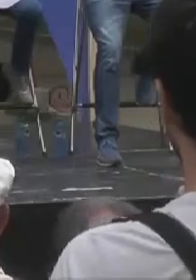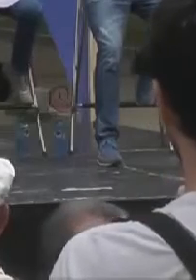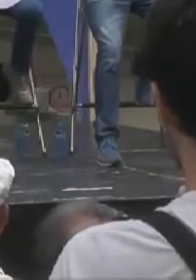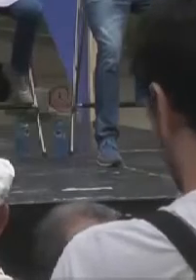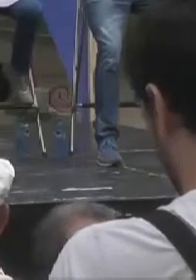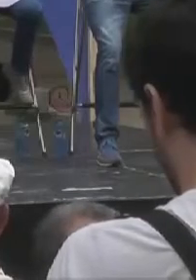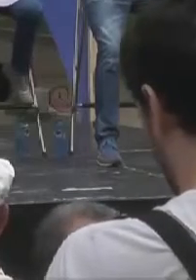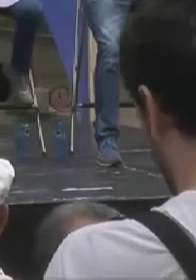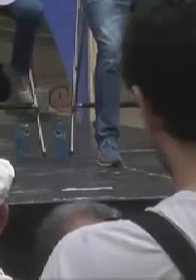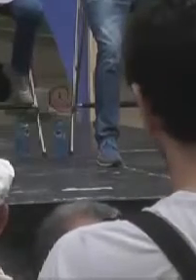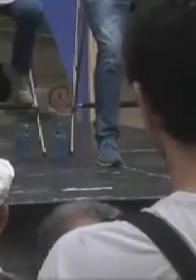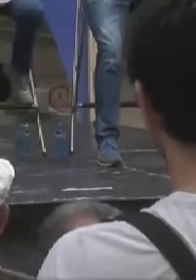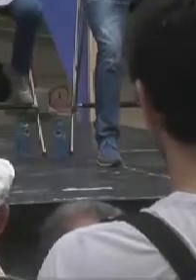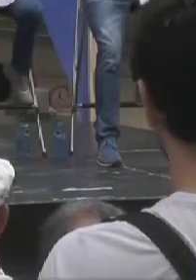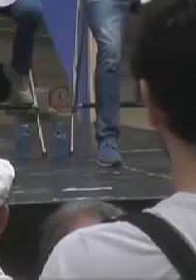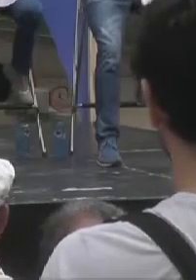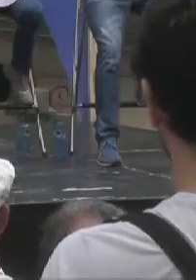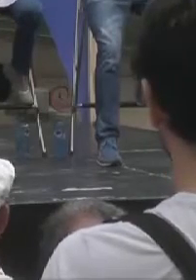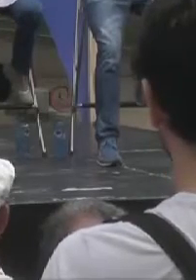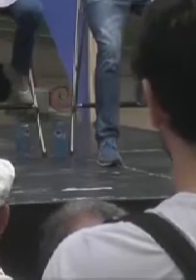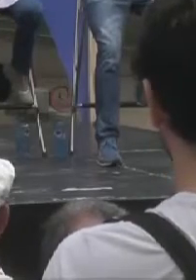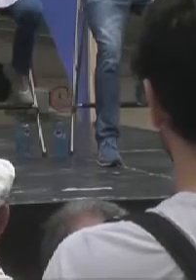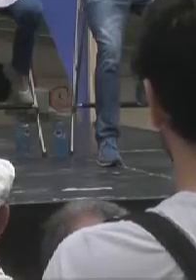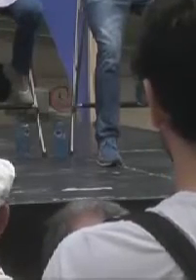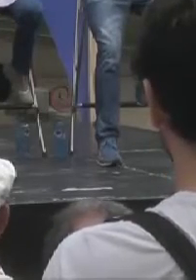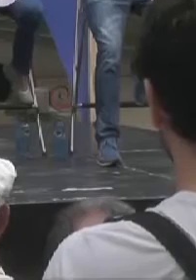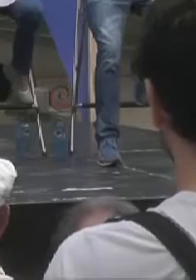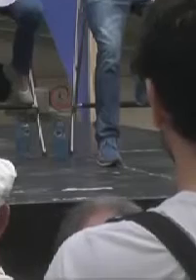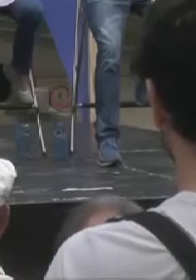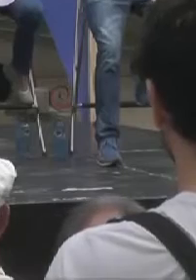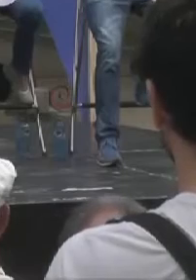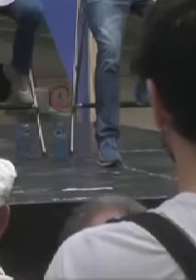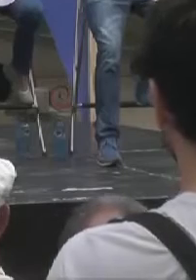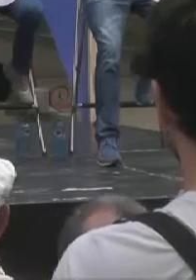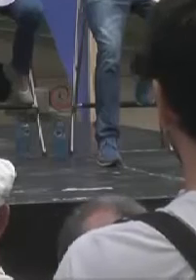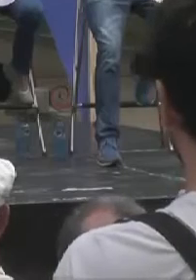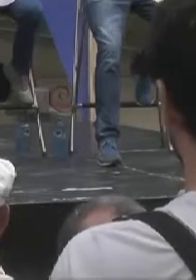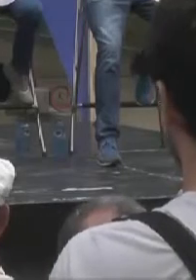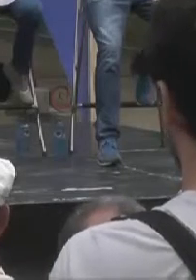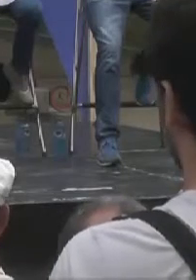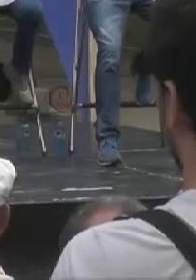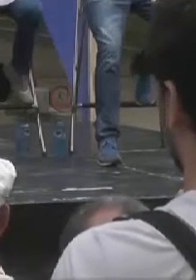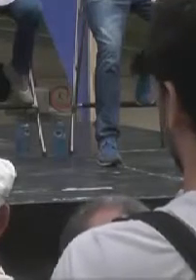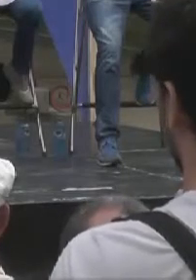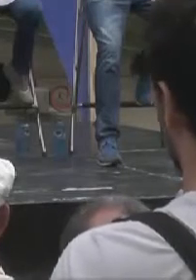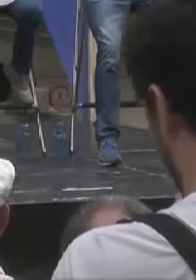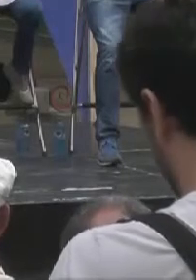O digo porque na Praza Maior agora mesmo hai unha concentración fantástica, non? Pero incluso eso tamén é interesante, porque en